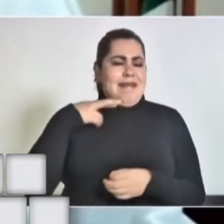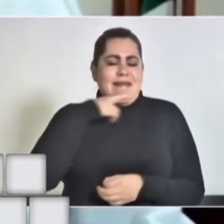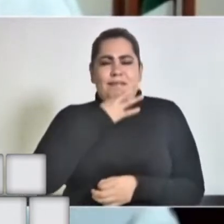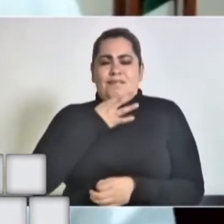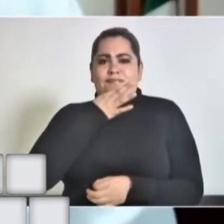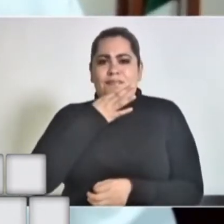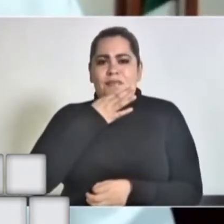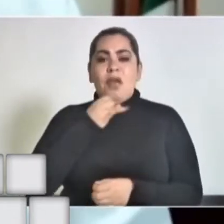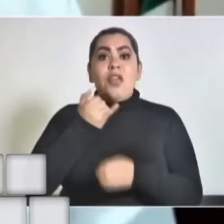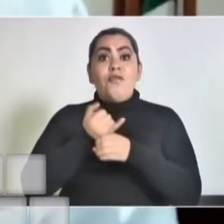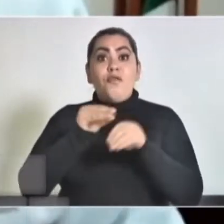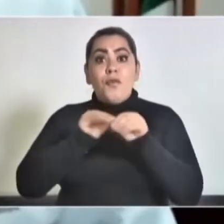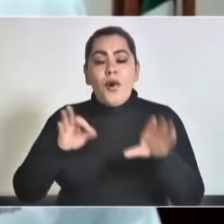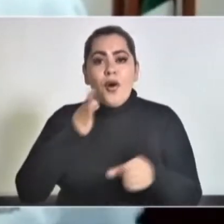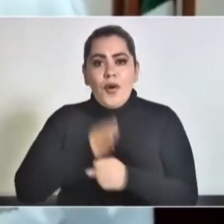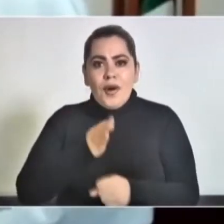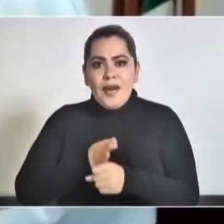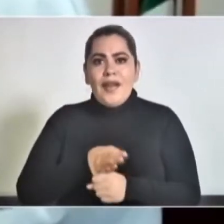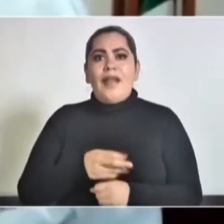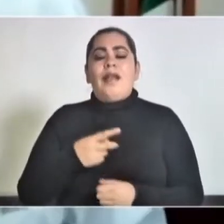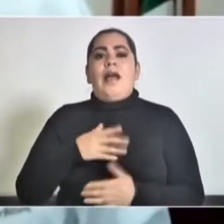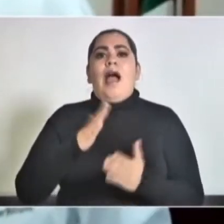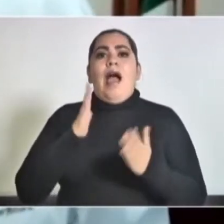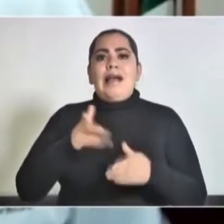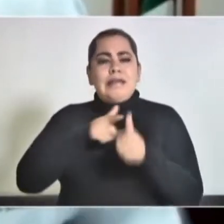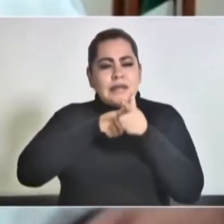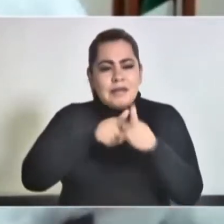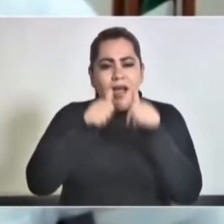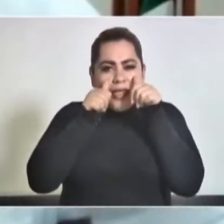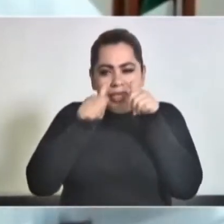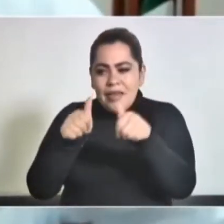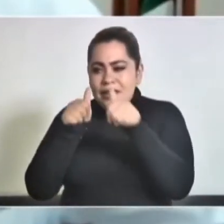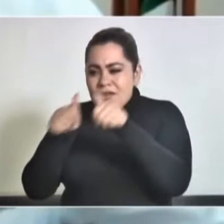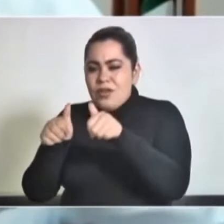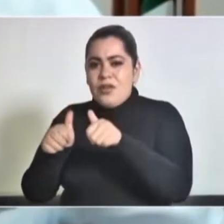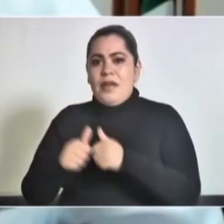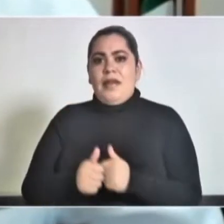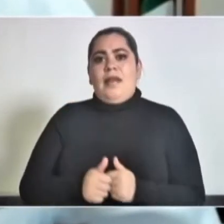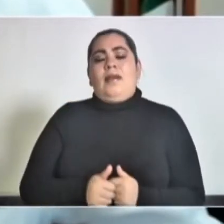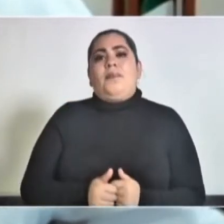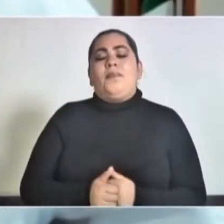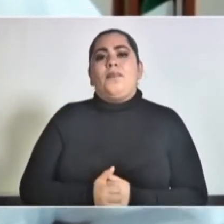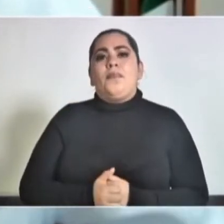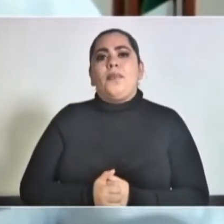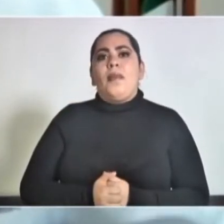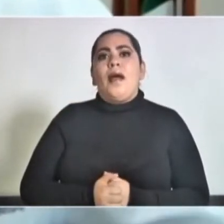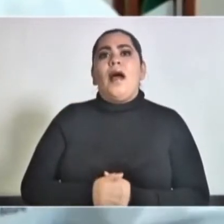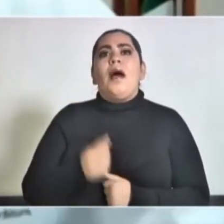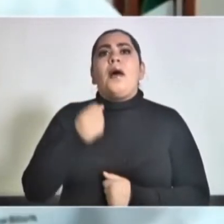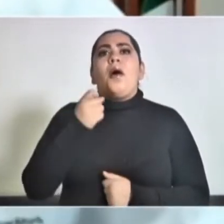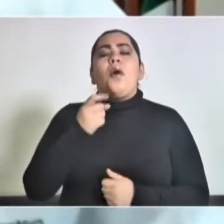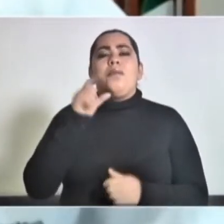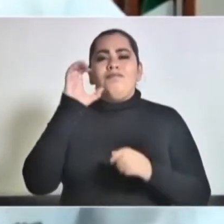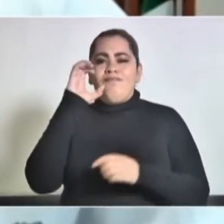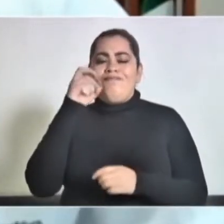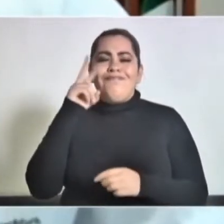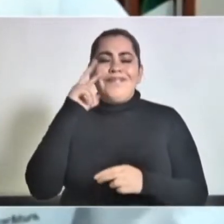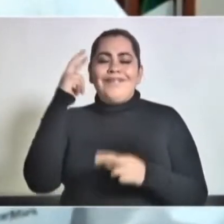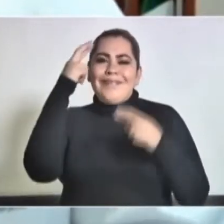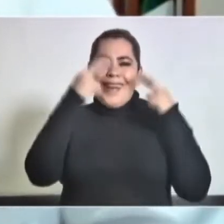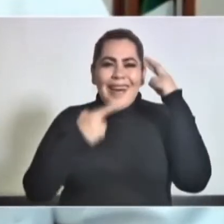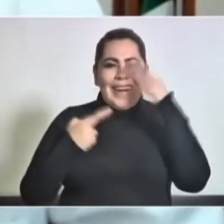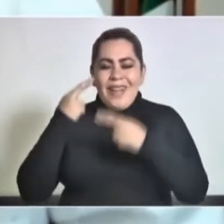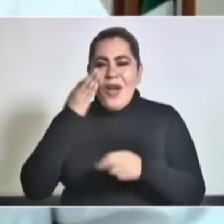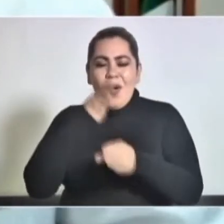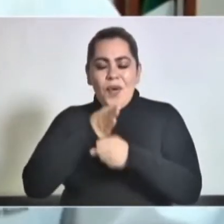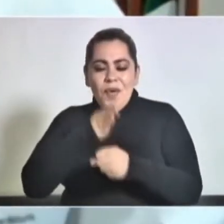mediática, informar que hemos estado dando seguimiento a través de Protección Civil al monitoreo de este